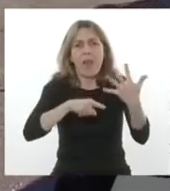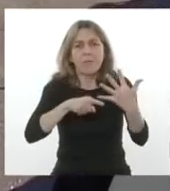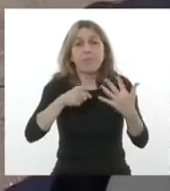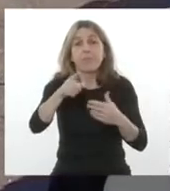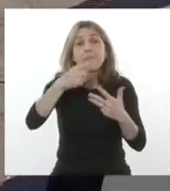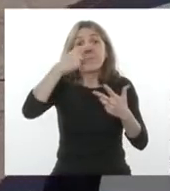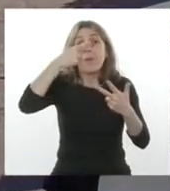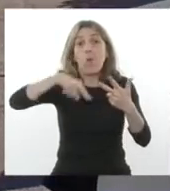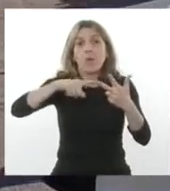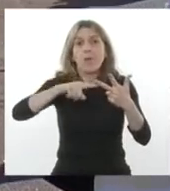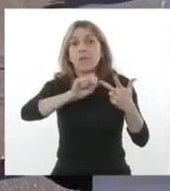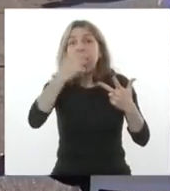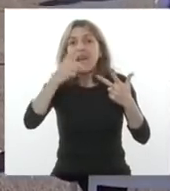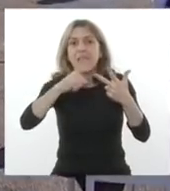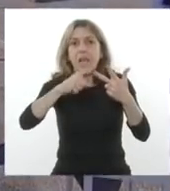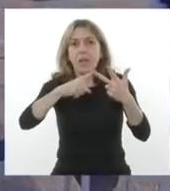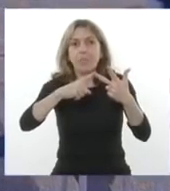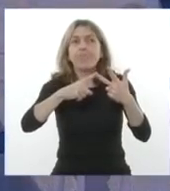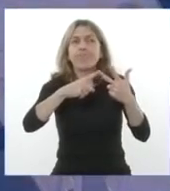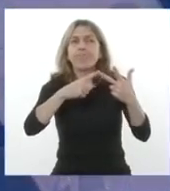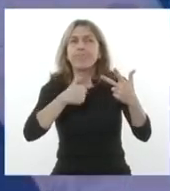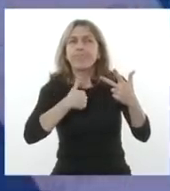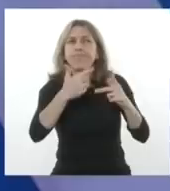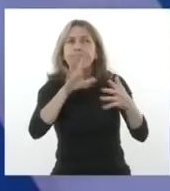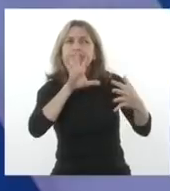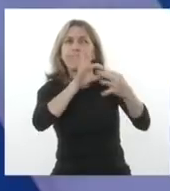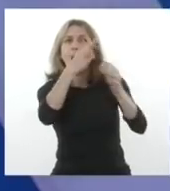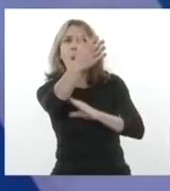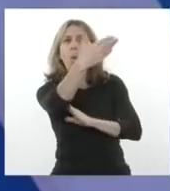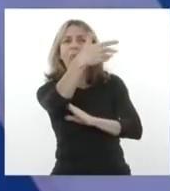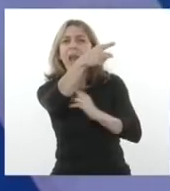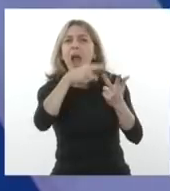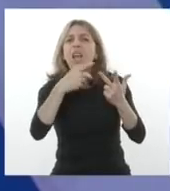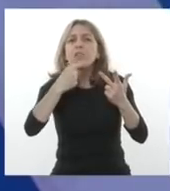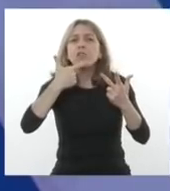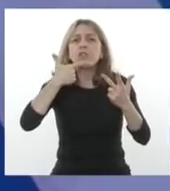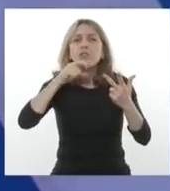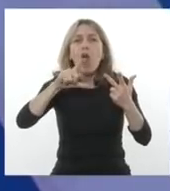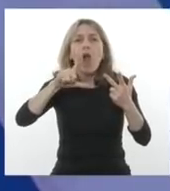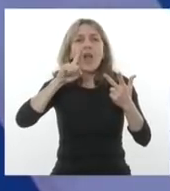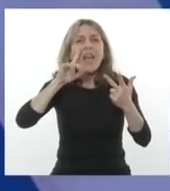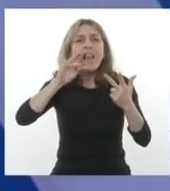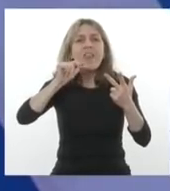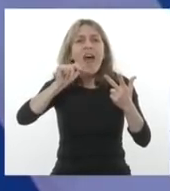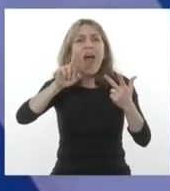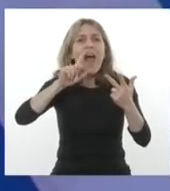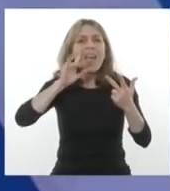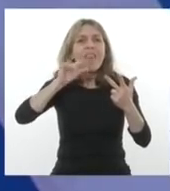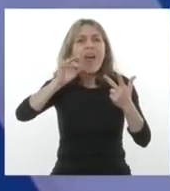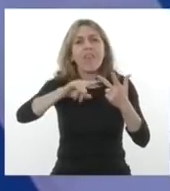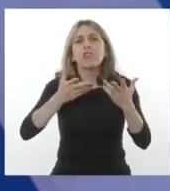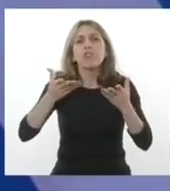yo les diría que hay un tercer elemento que la bandera simboliza, se llama solidaridad. En este tiempo que